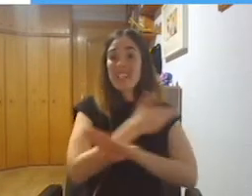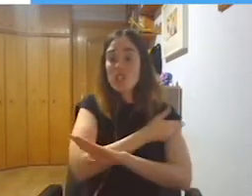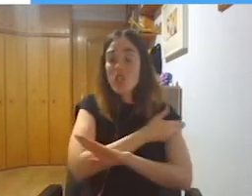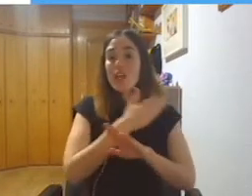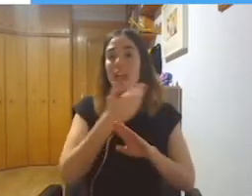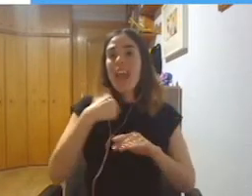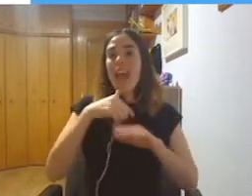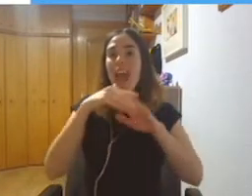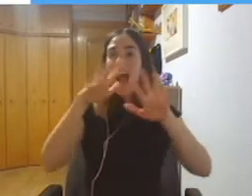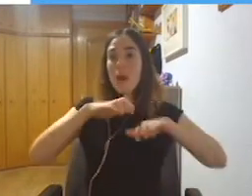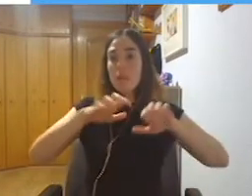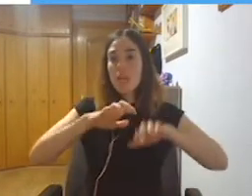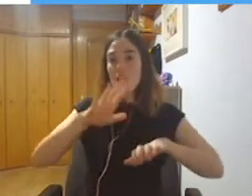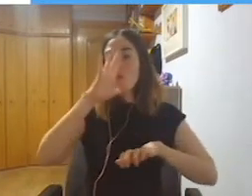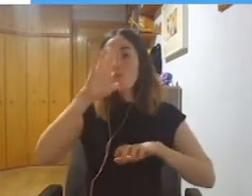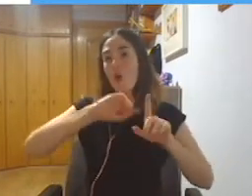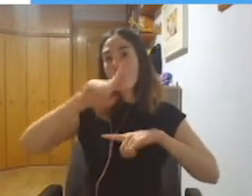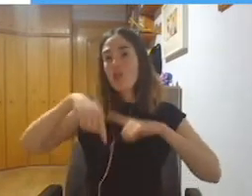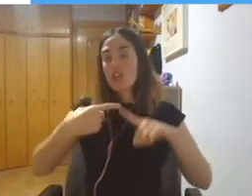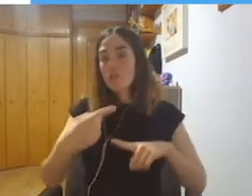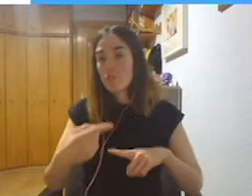de lo que se ha aprendido para poder